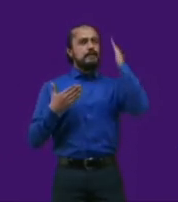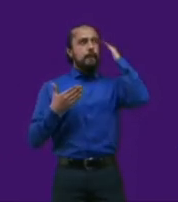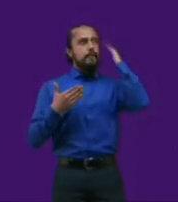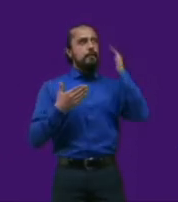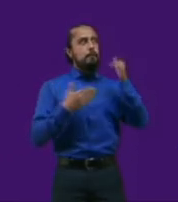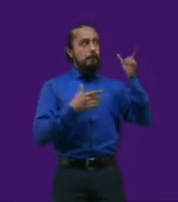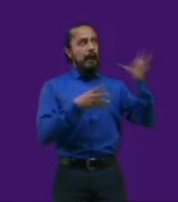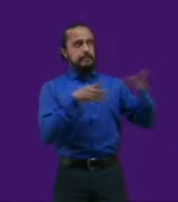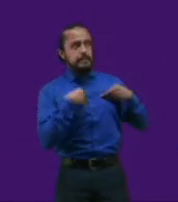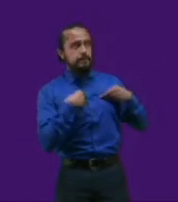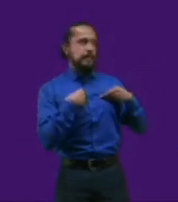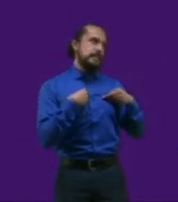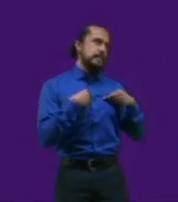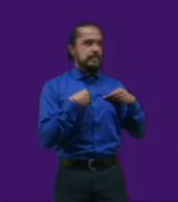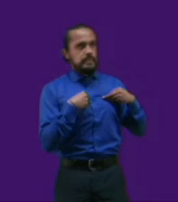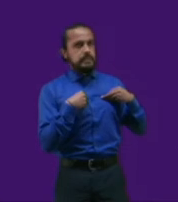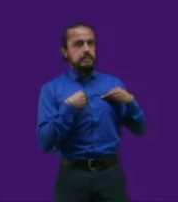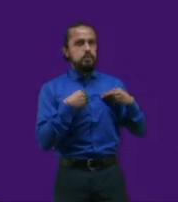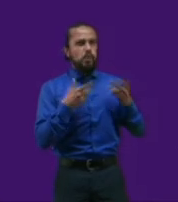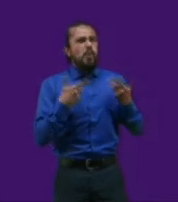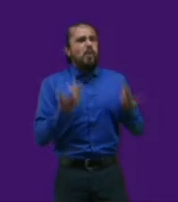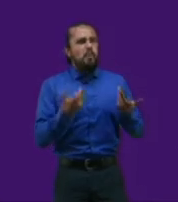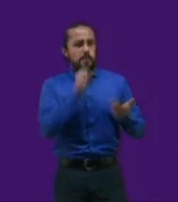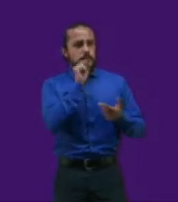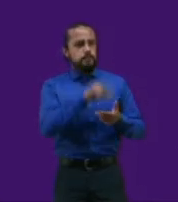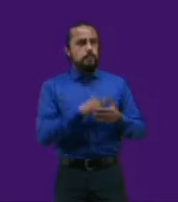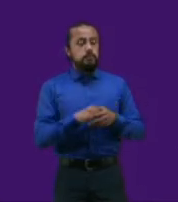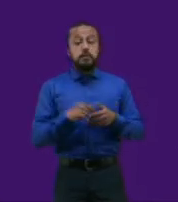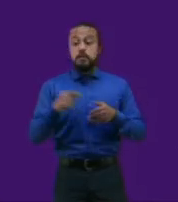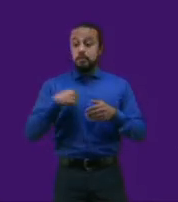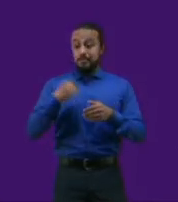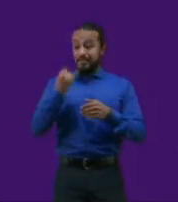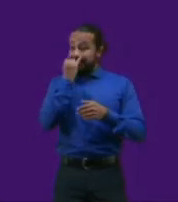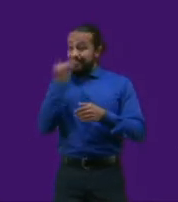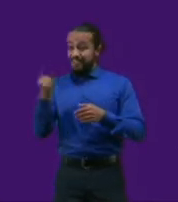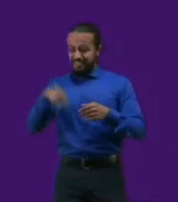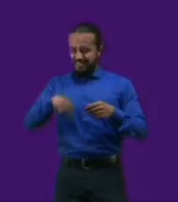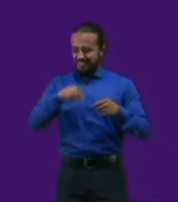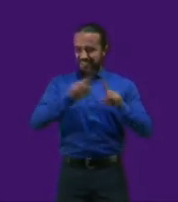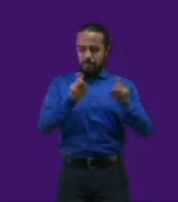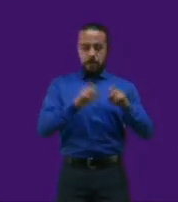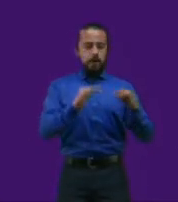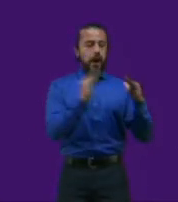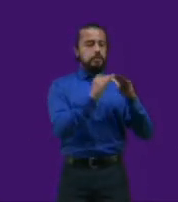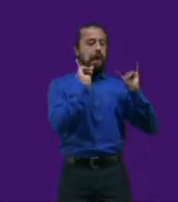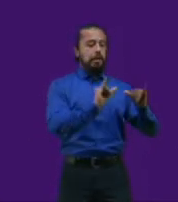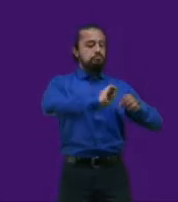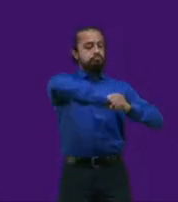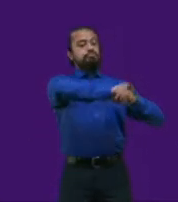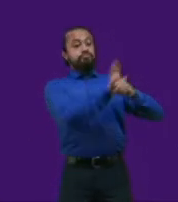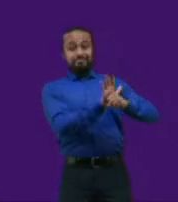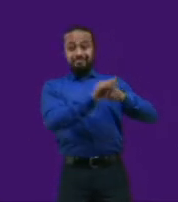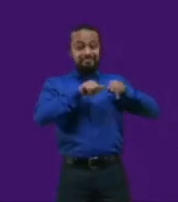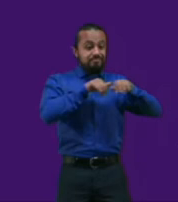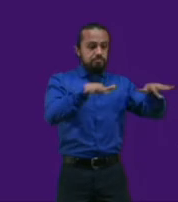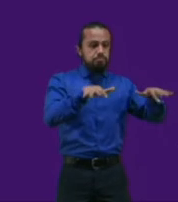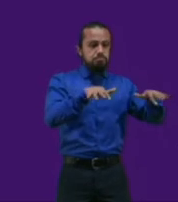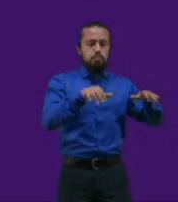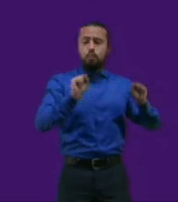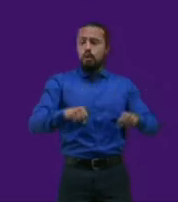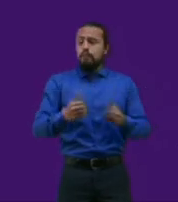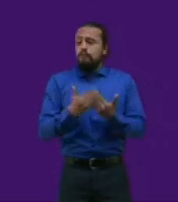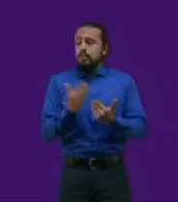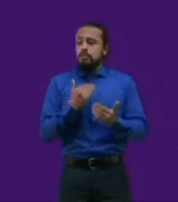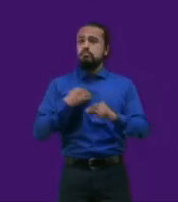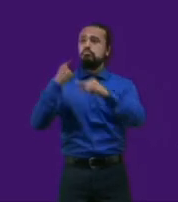Mira, a mí lo que me parece súper chévere que está pasando ahorita con esto de la pandemia es que como que la gente se dio cuenta que puede mandarle un email a un